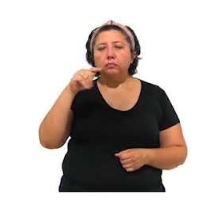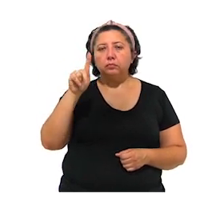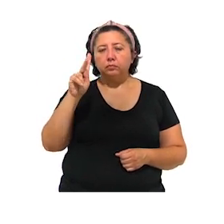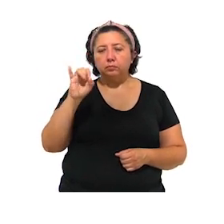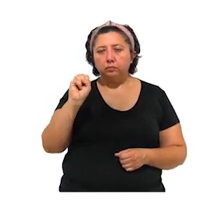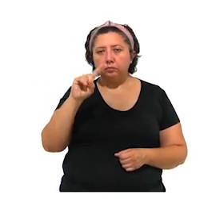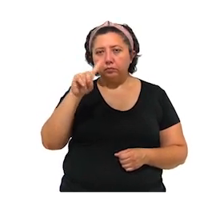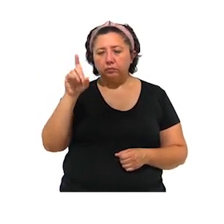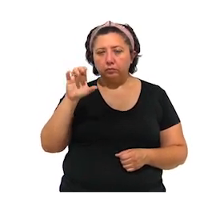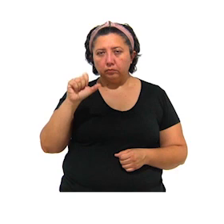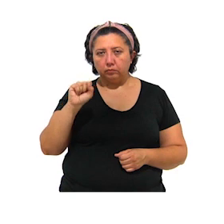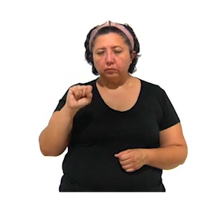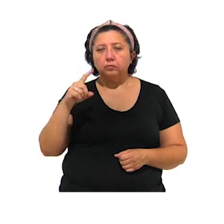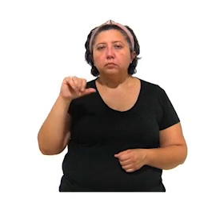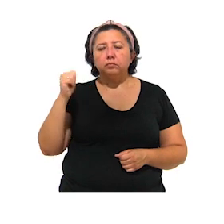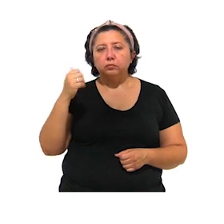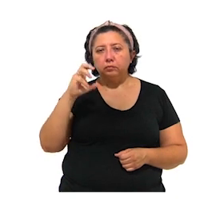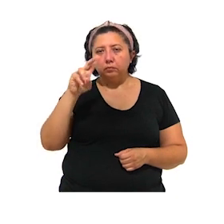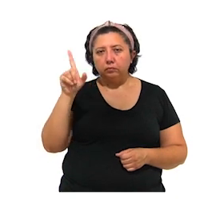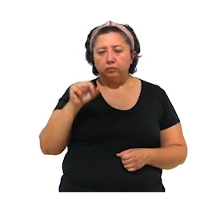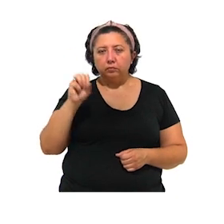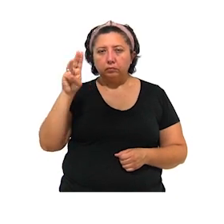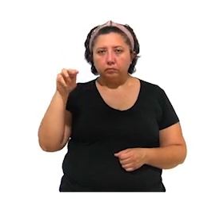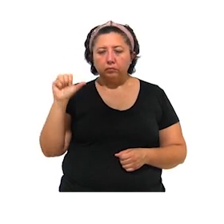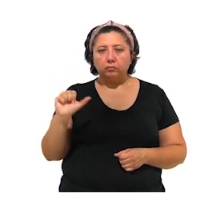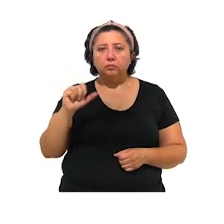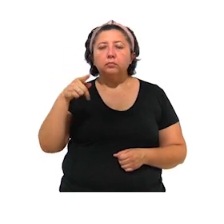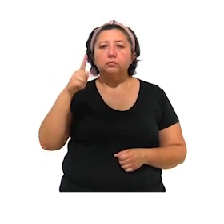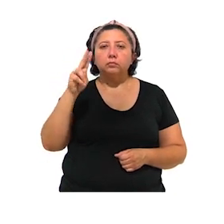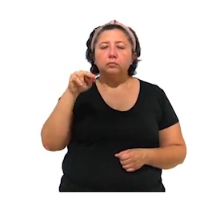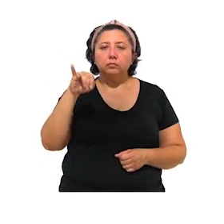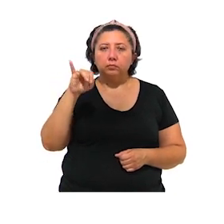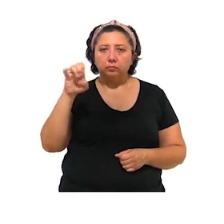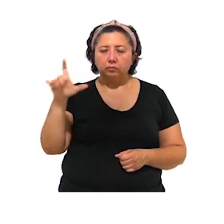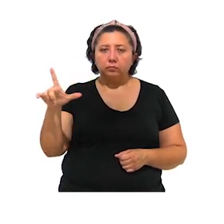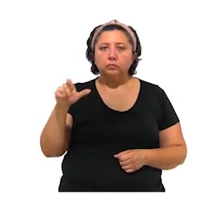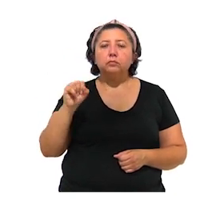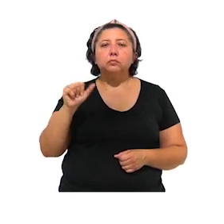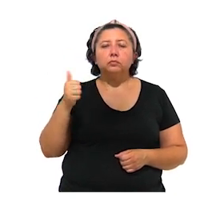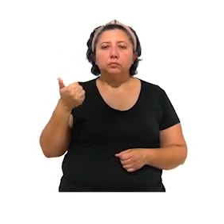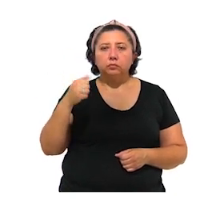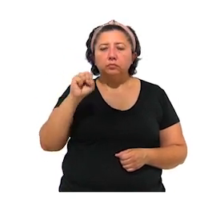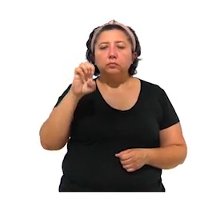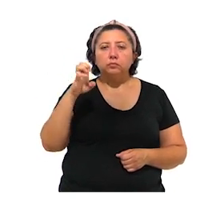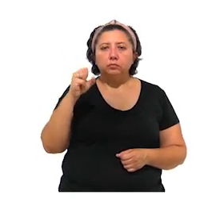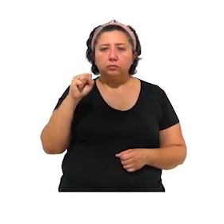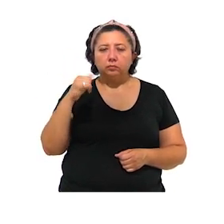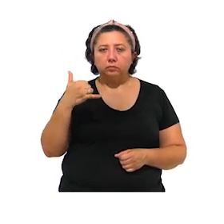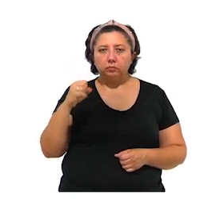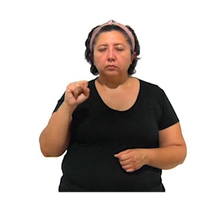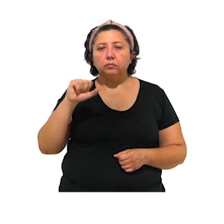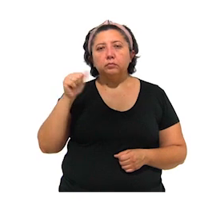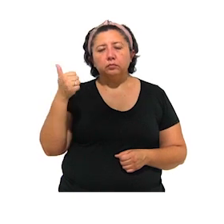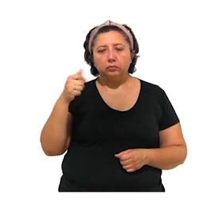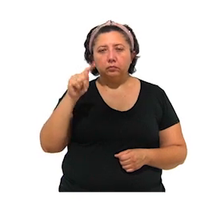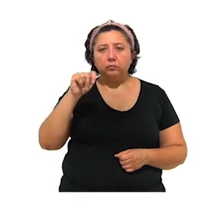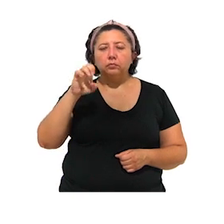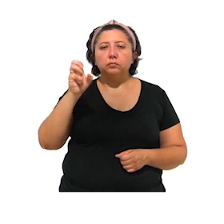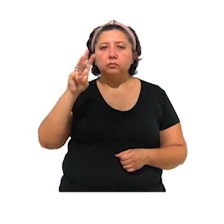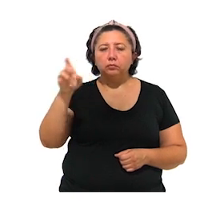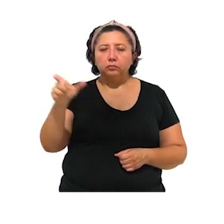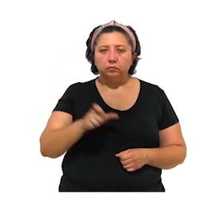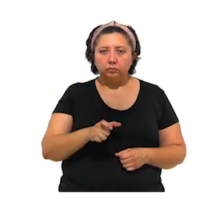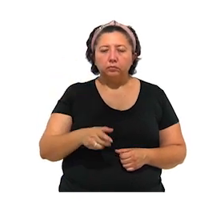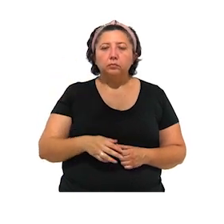chikindzonot kusama fuji kantunil oscar sheikh ahmed temas